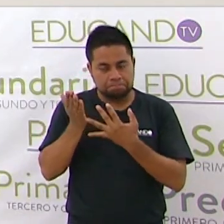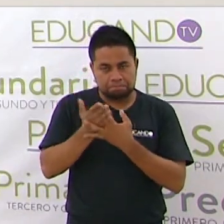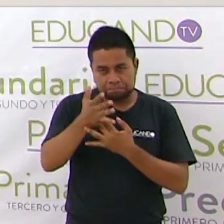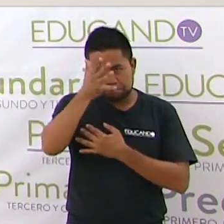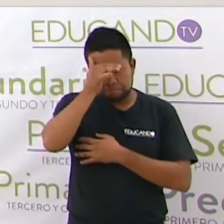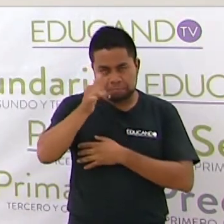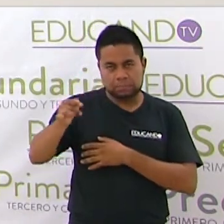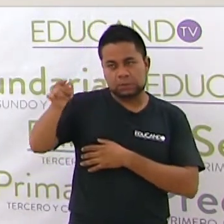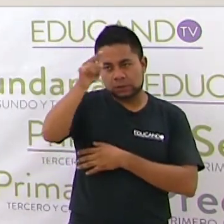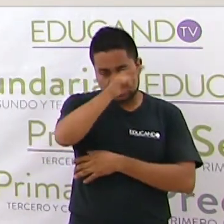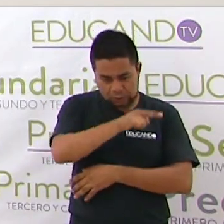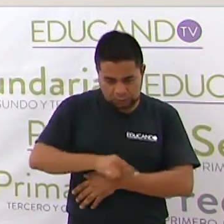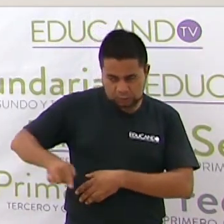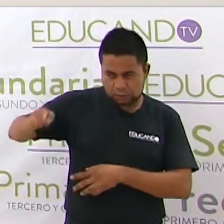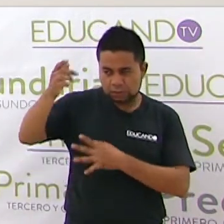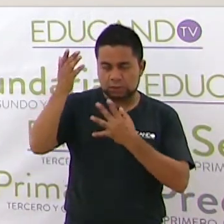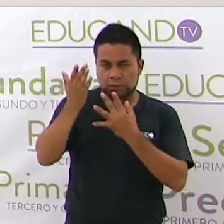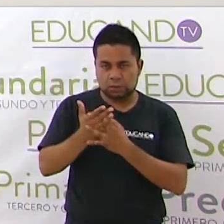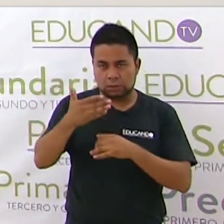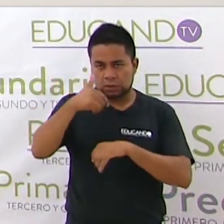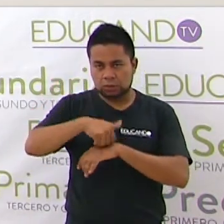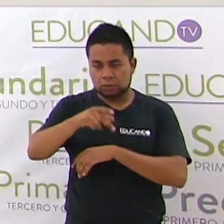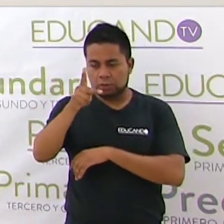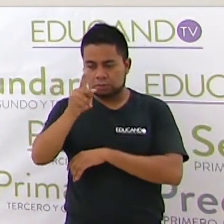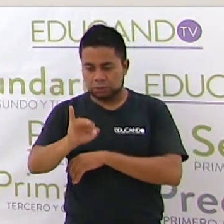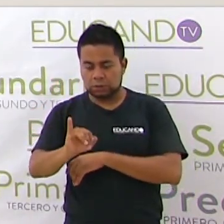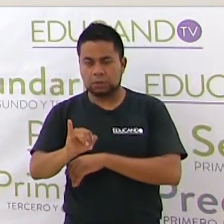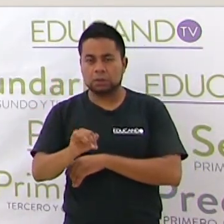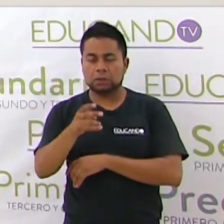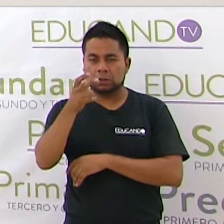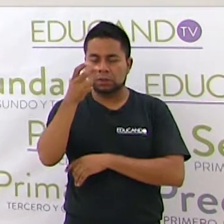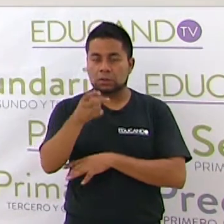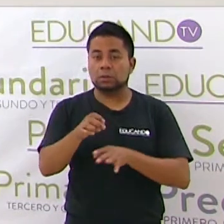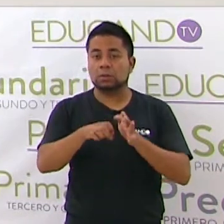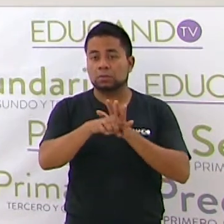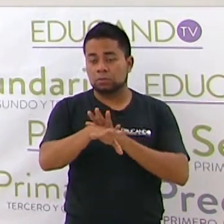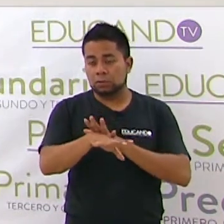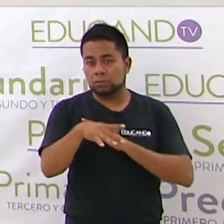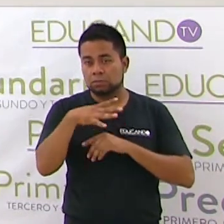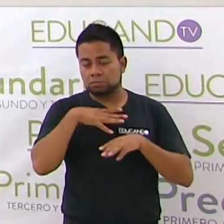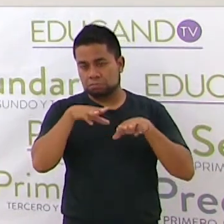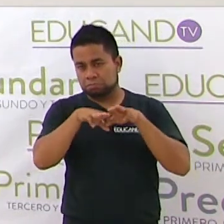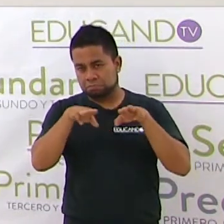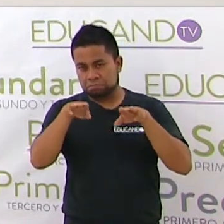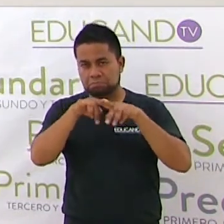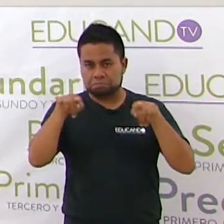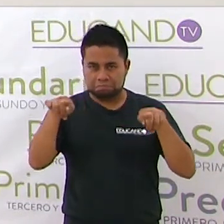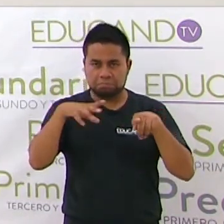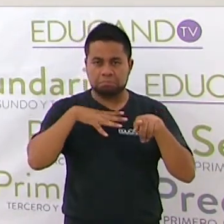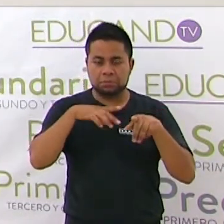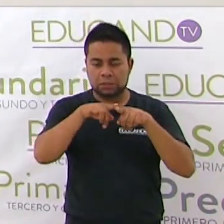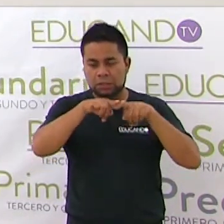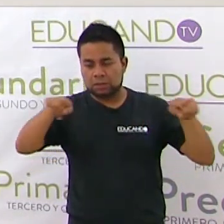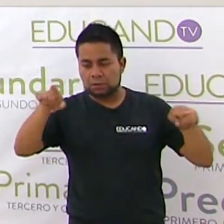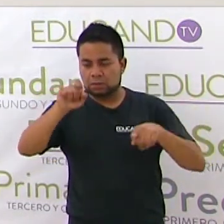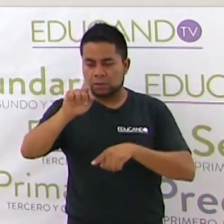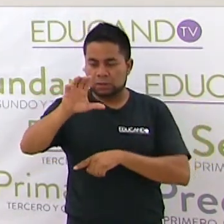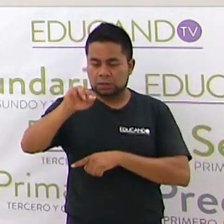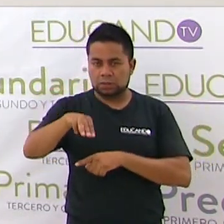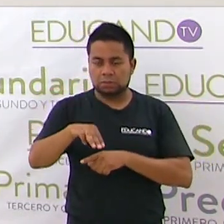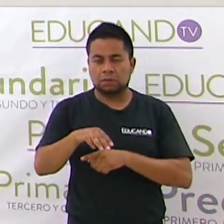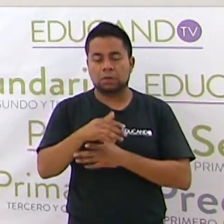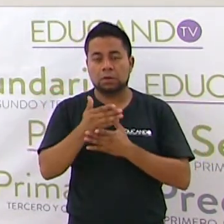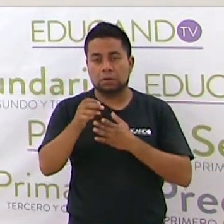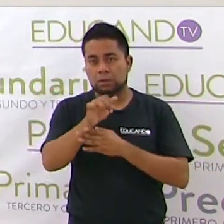mide la circunferencia entre el número pi. Y ya sé que mide el diámetro 20 centímetros. Ahora, otra